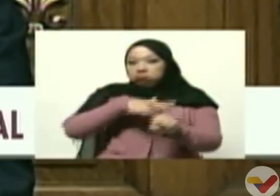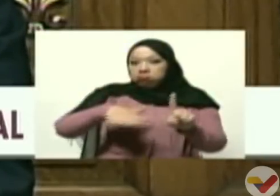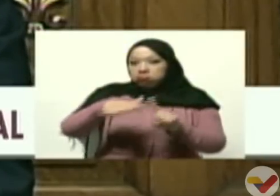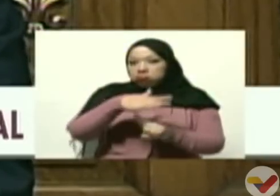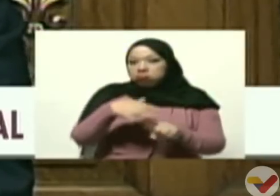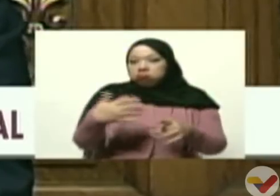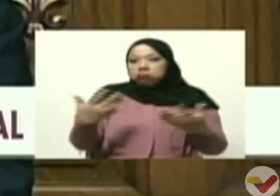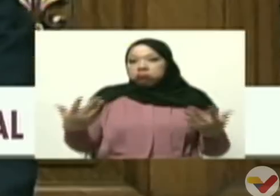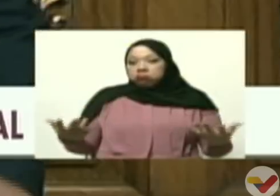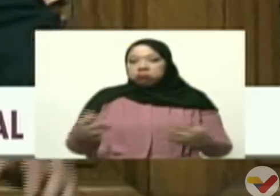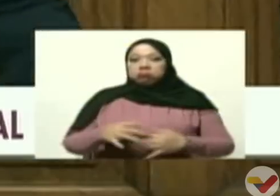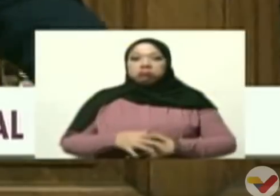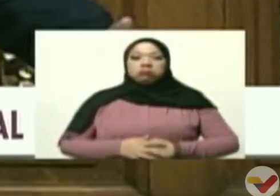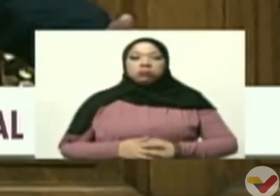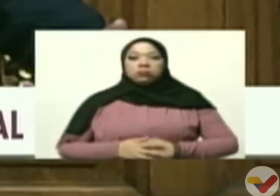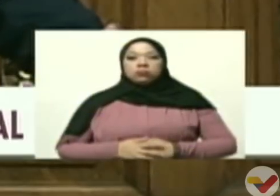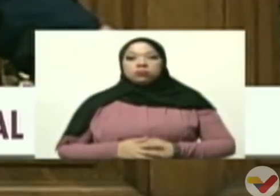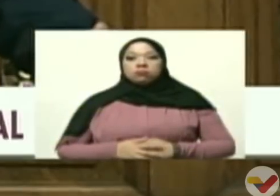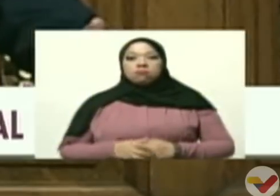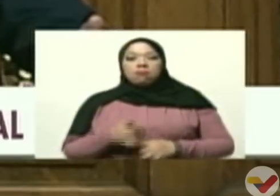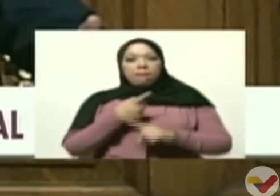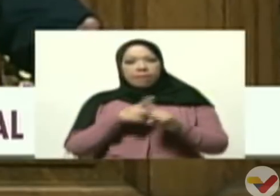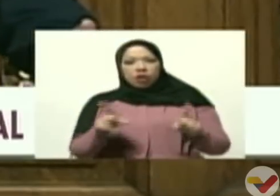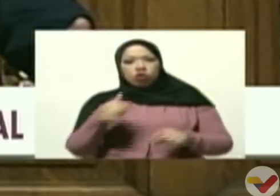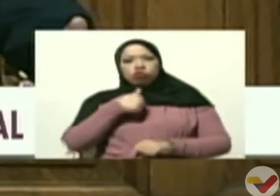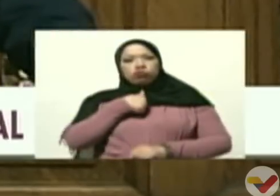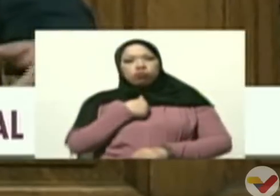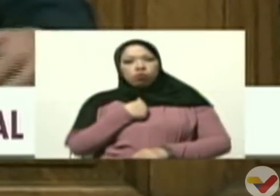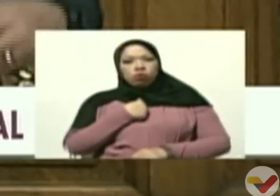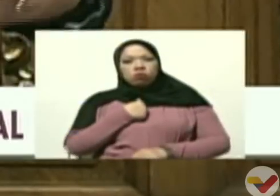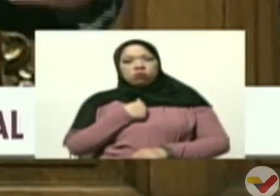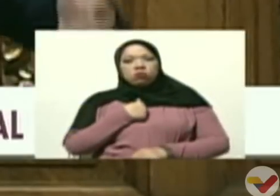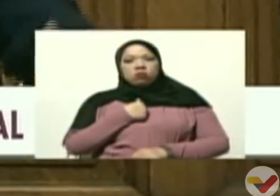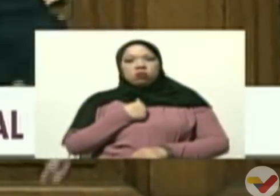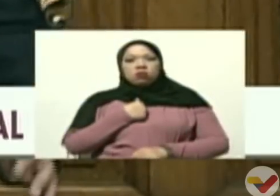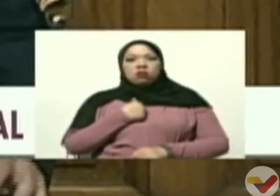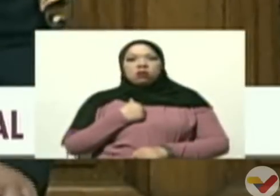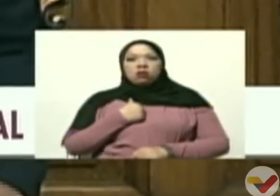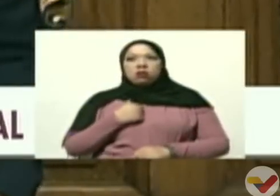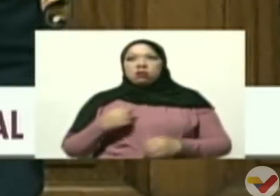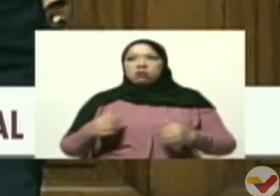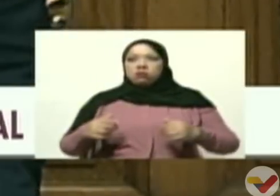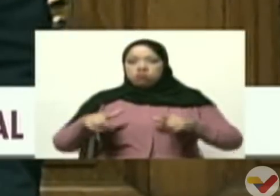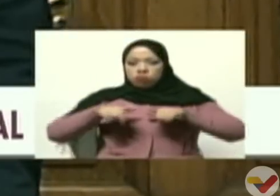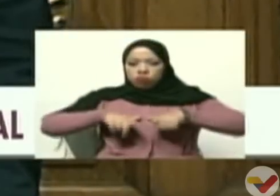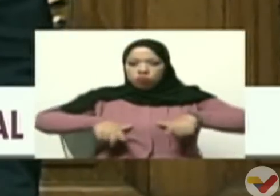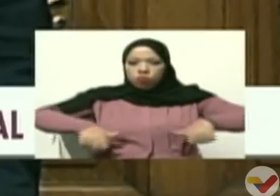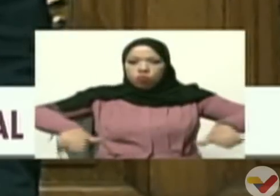en un terreno fueron en principio desalojados del terreno,